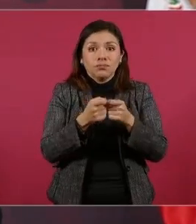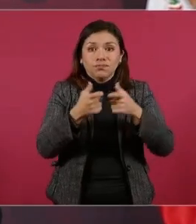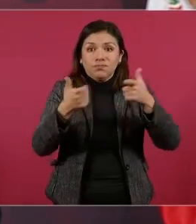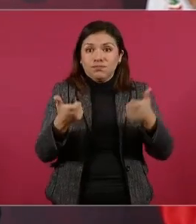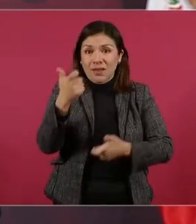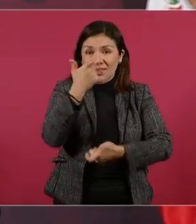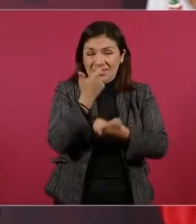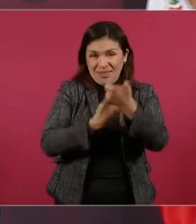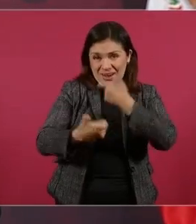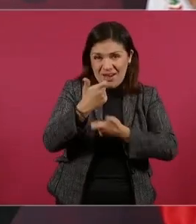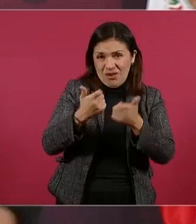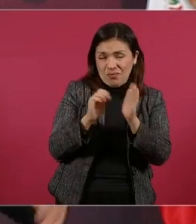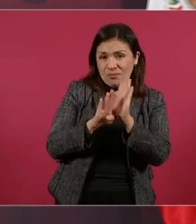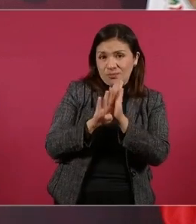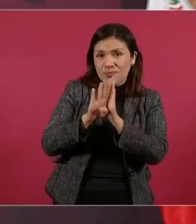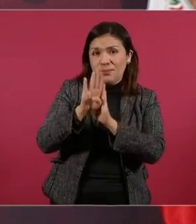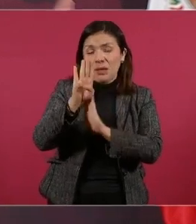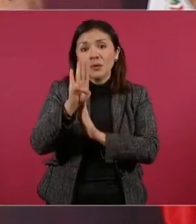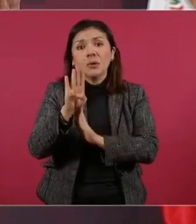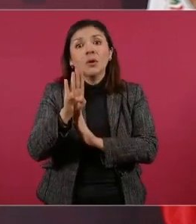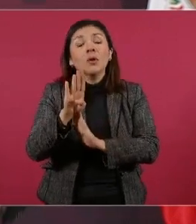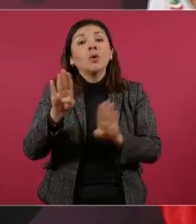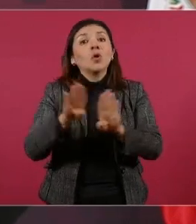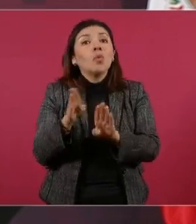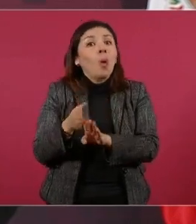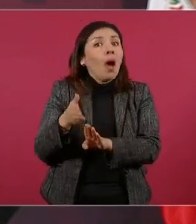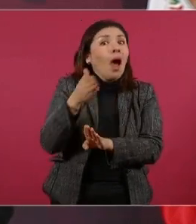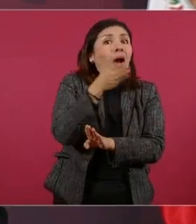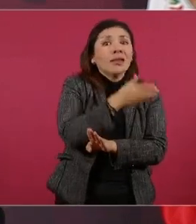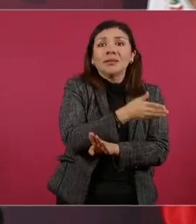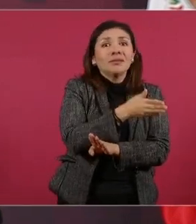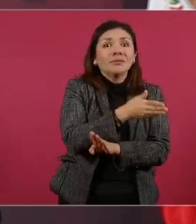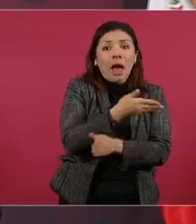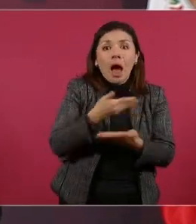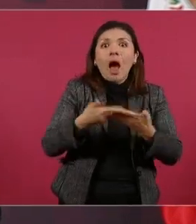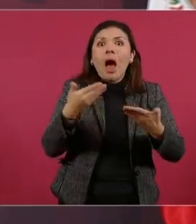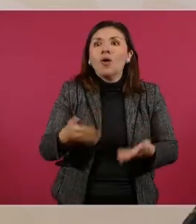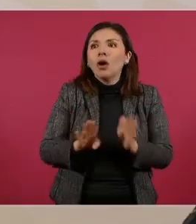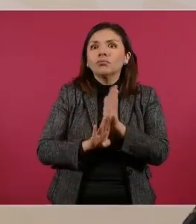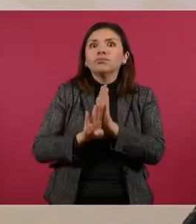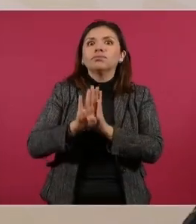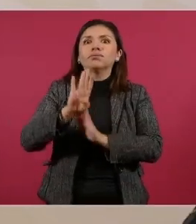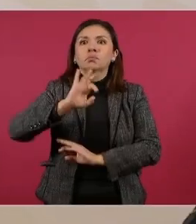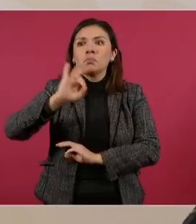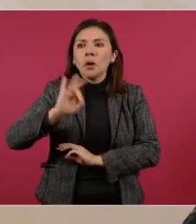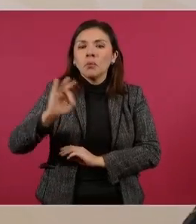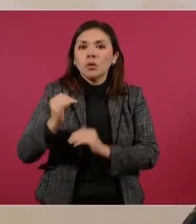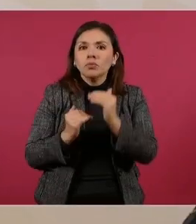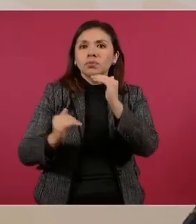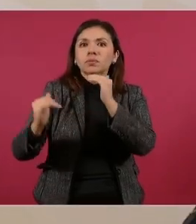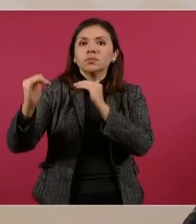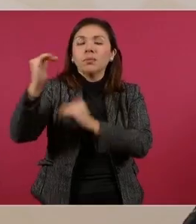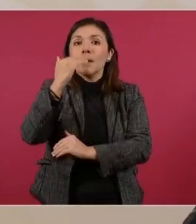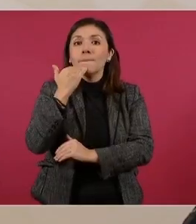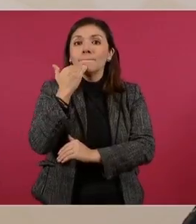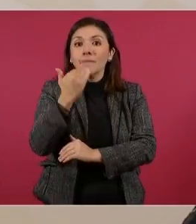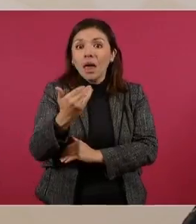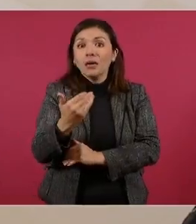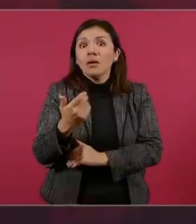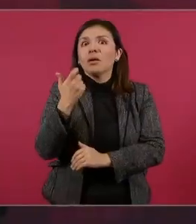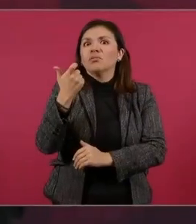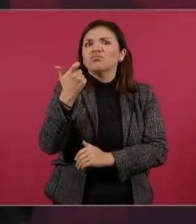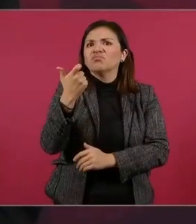económico como no se había tenido en los últimos años está creciendo bastante está llegando